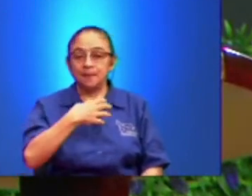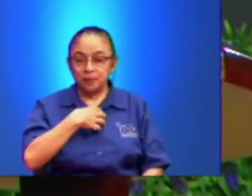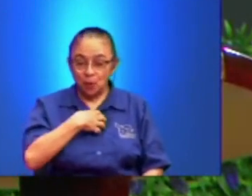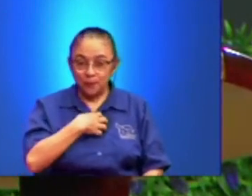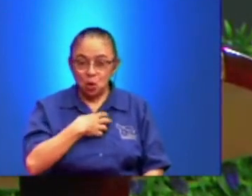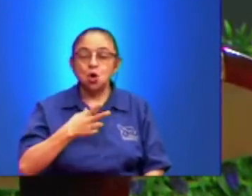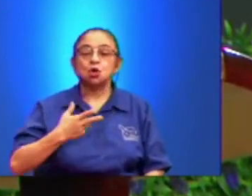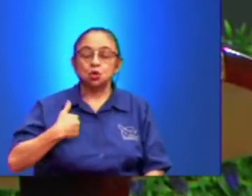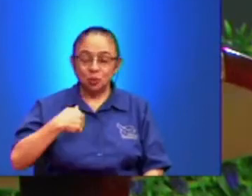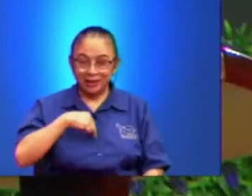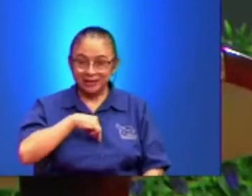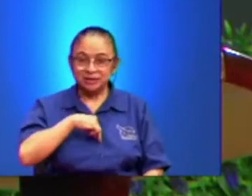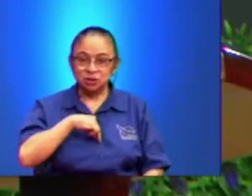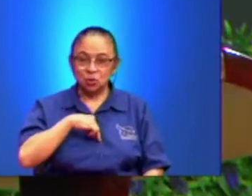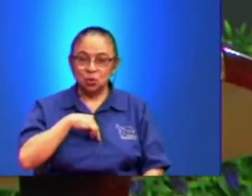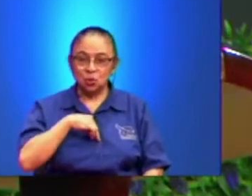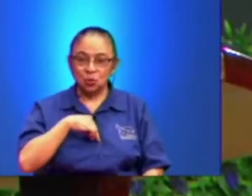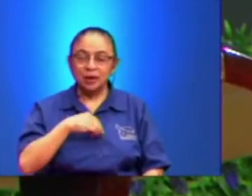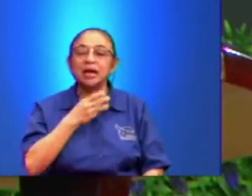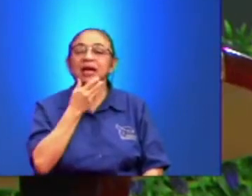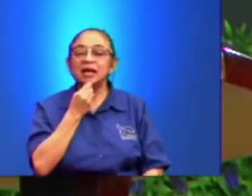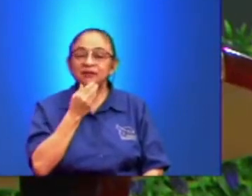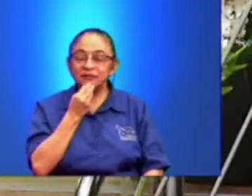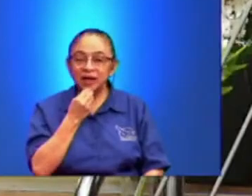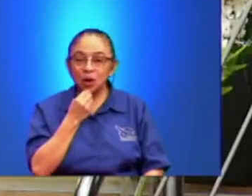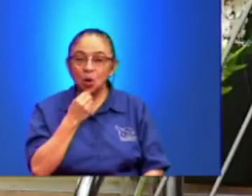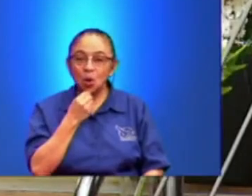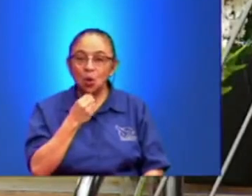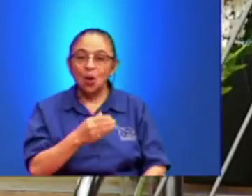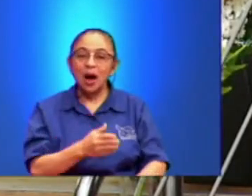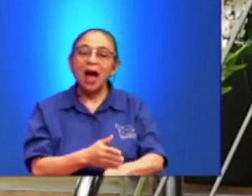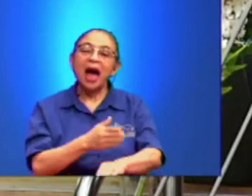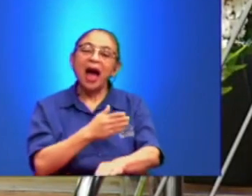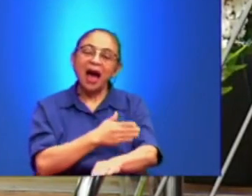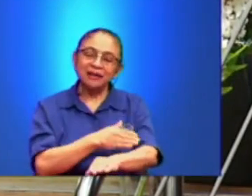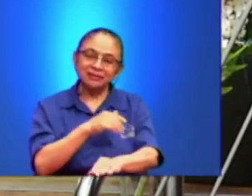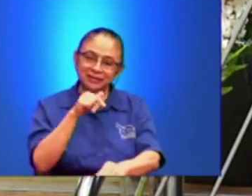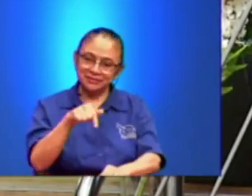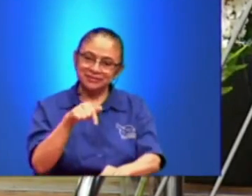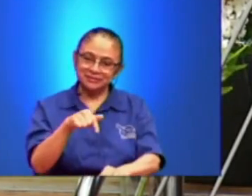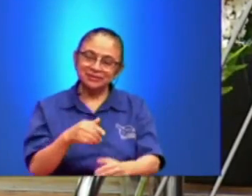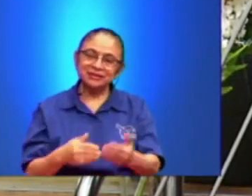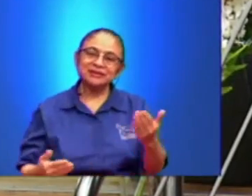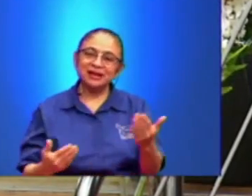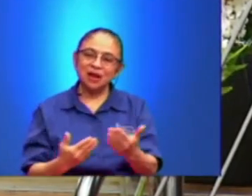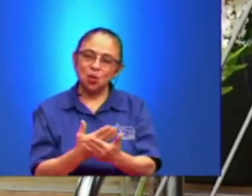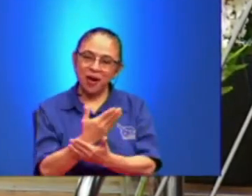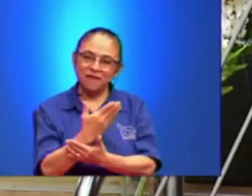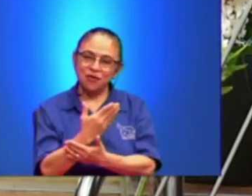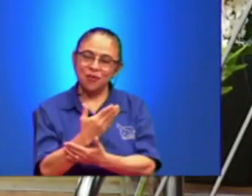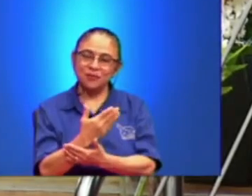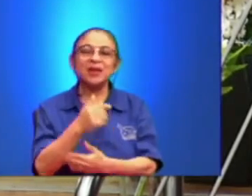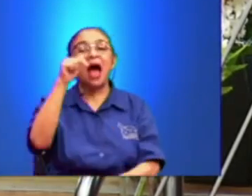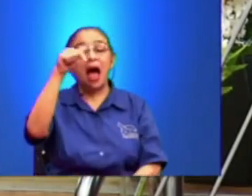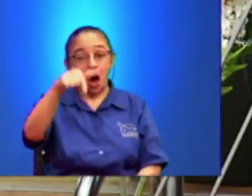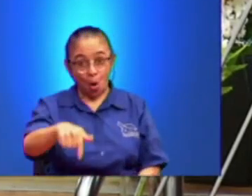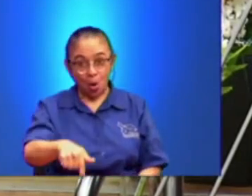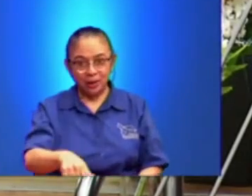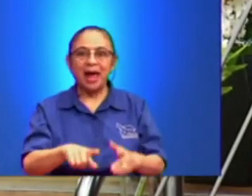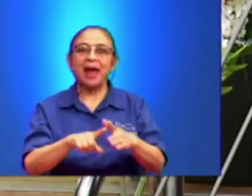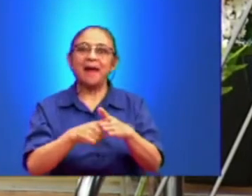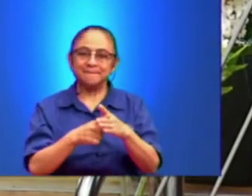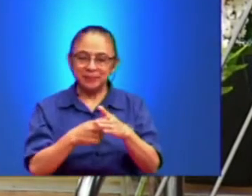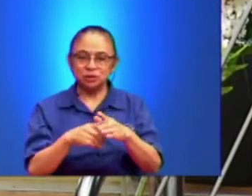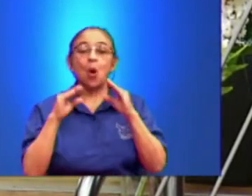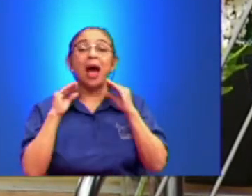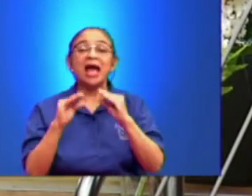nuevo a eso se le llama viejo aunque tenga 15 años es un hombre viejo entonces ahora comenzó